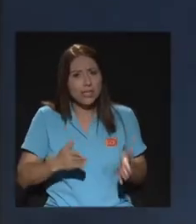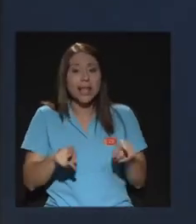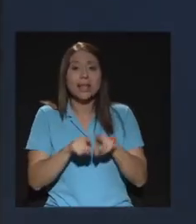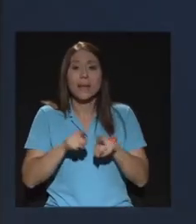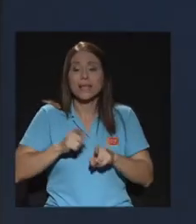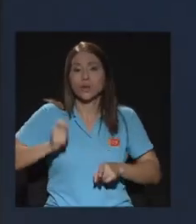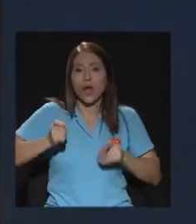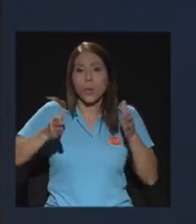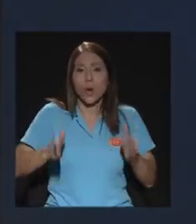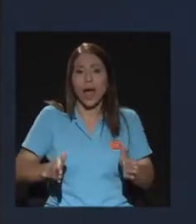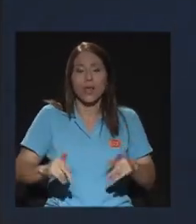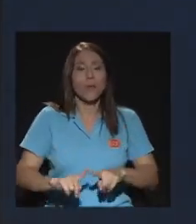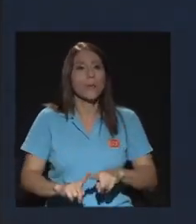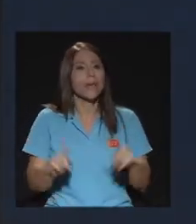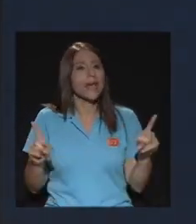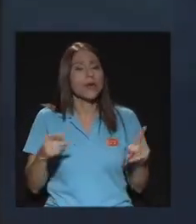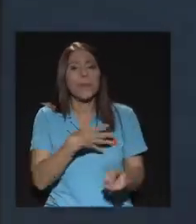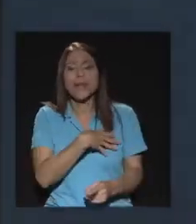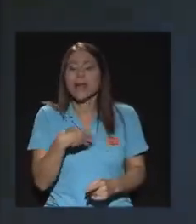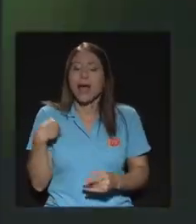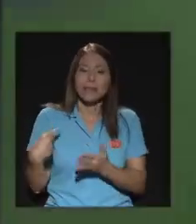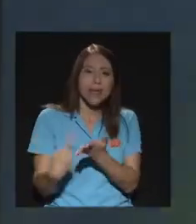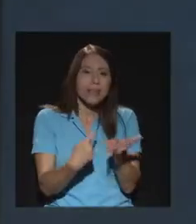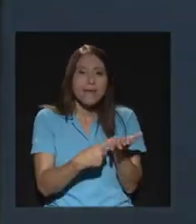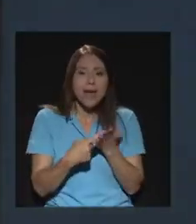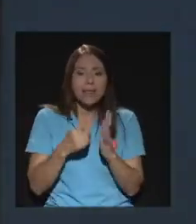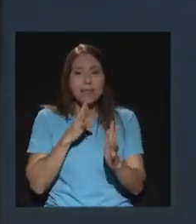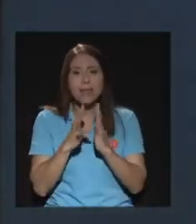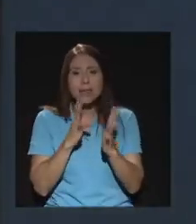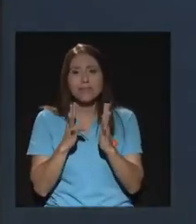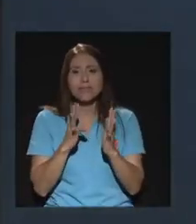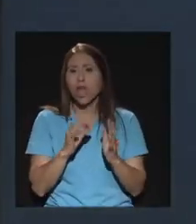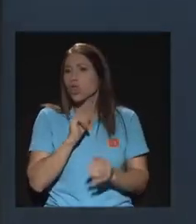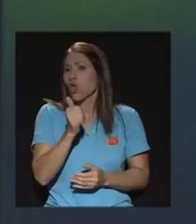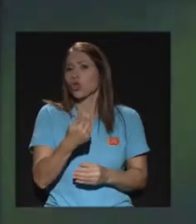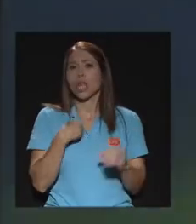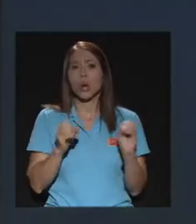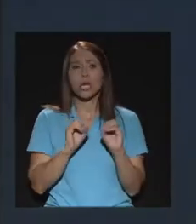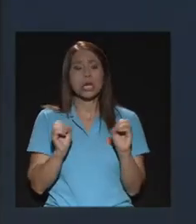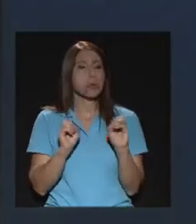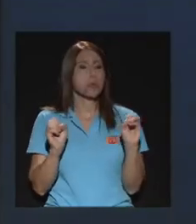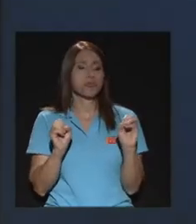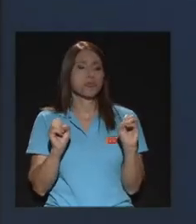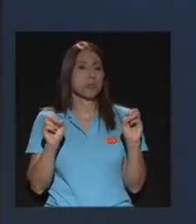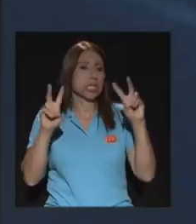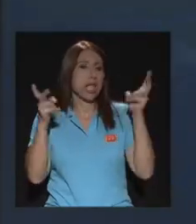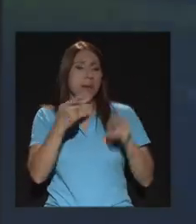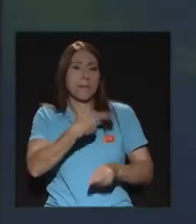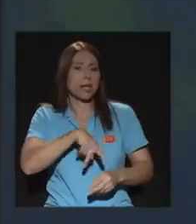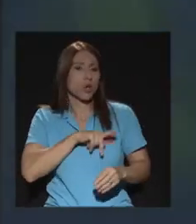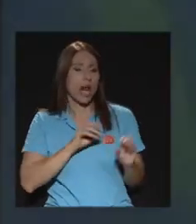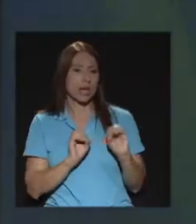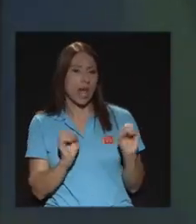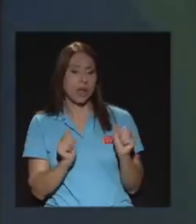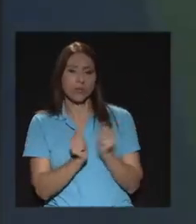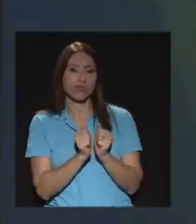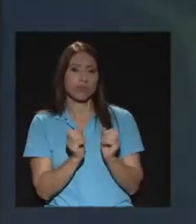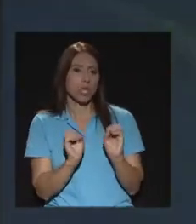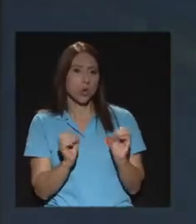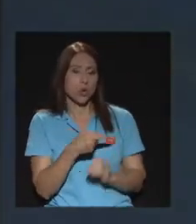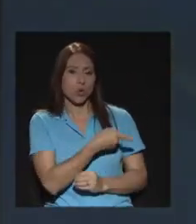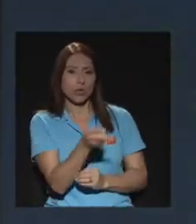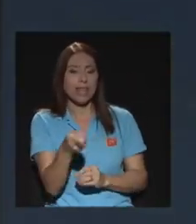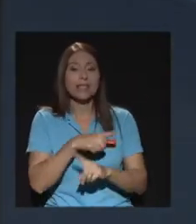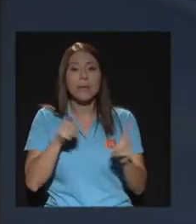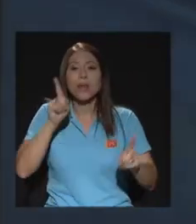soy abogado, pero me encanta debatir, no tengo ningún tema personal con ninguno de ustedes, pero hay que entender que